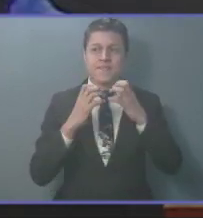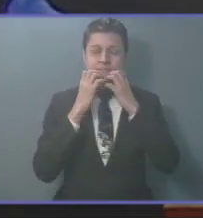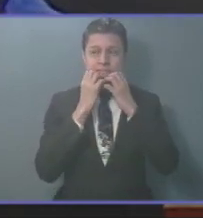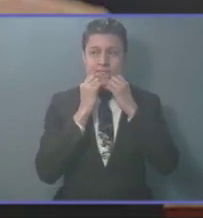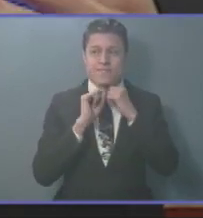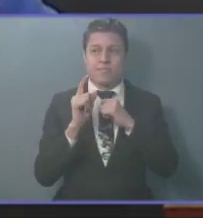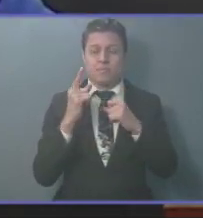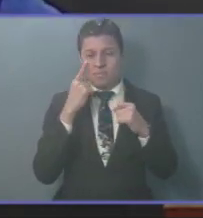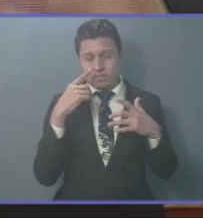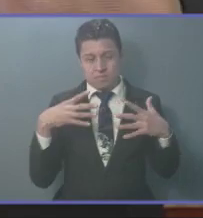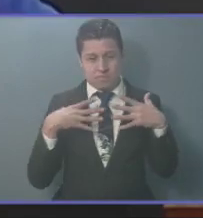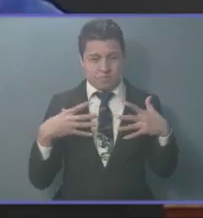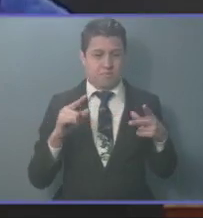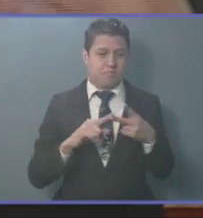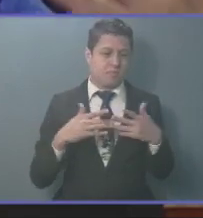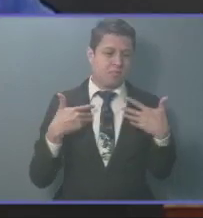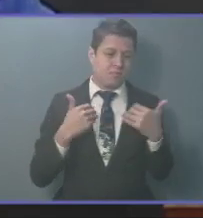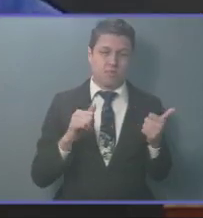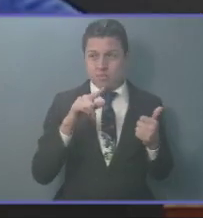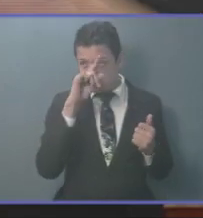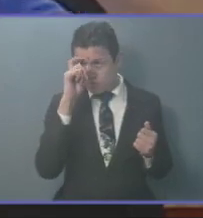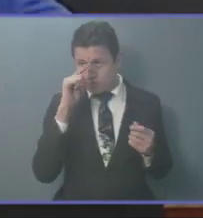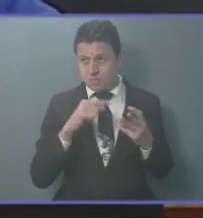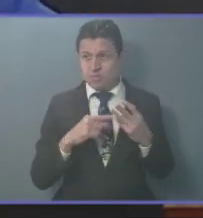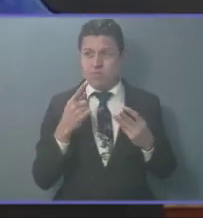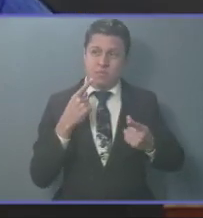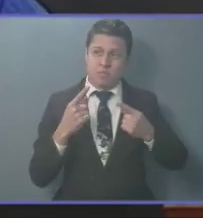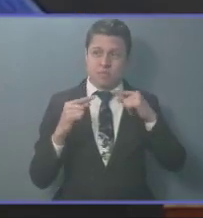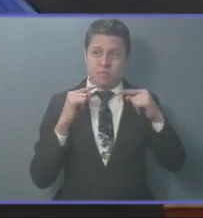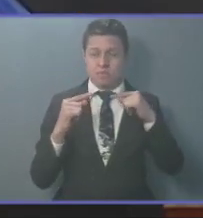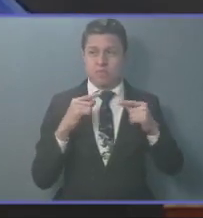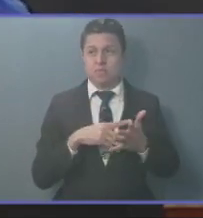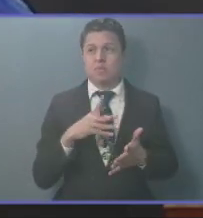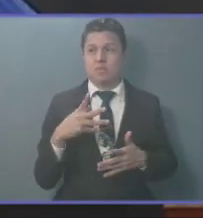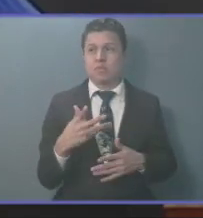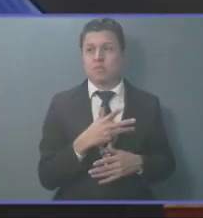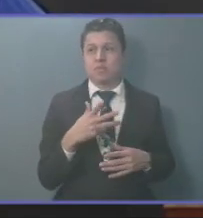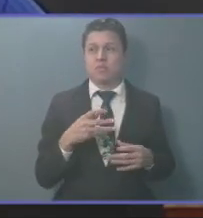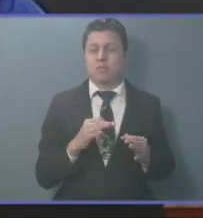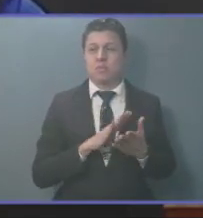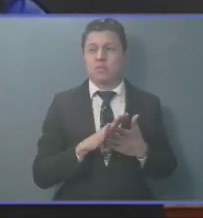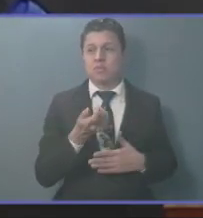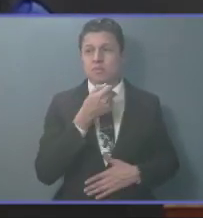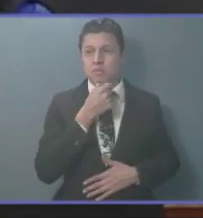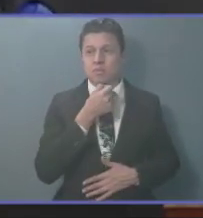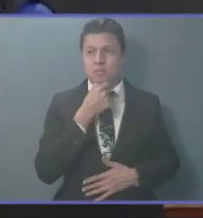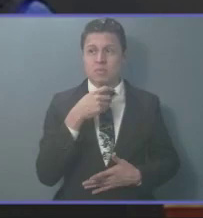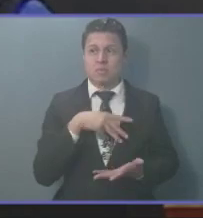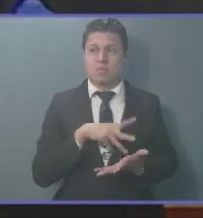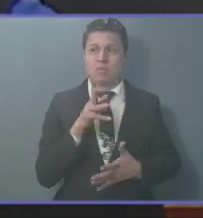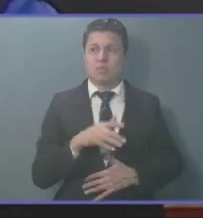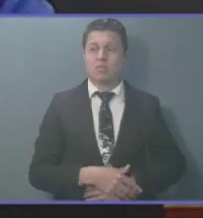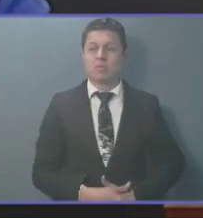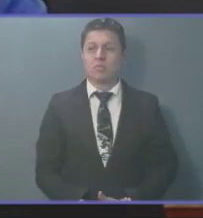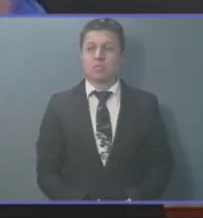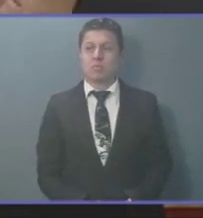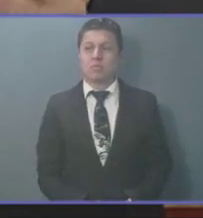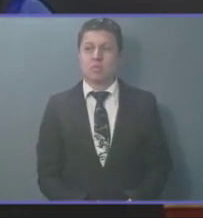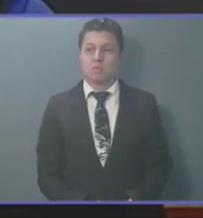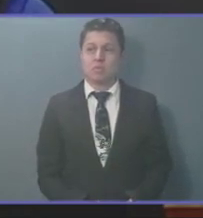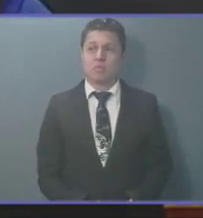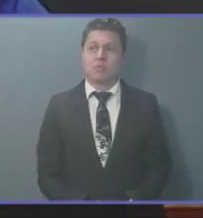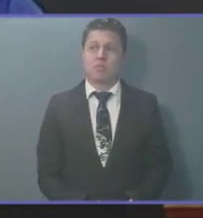tu vida, tu salud, tu trabajo, tu democracia, tu libertad y tu acceso a la información pública.